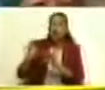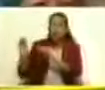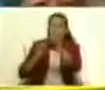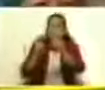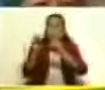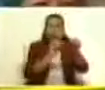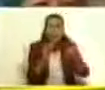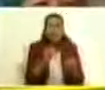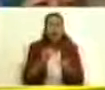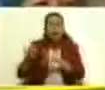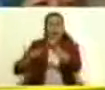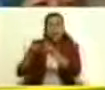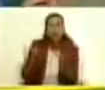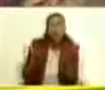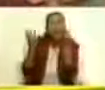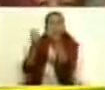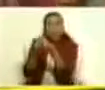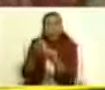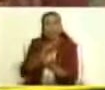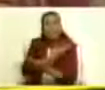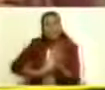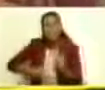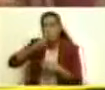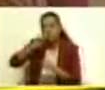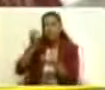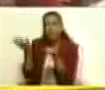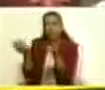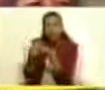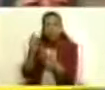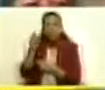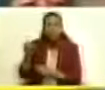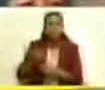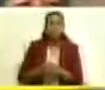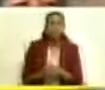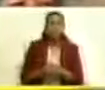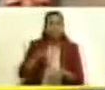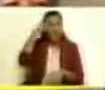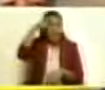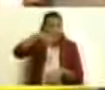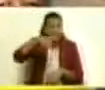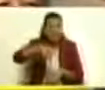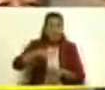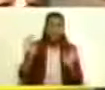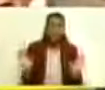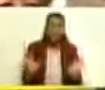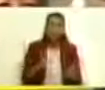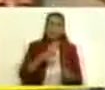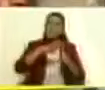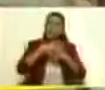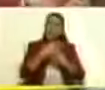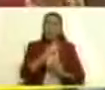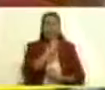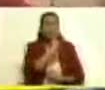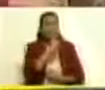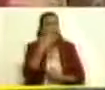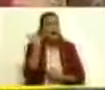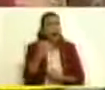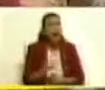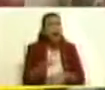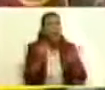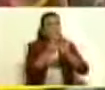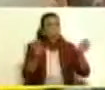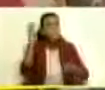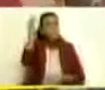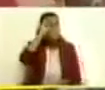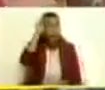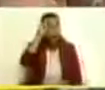todos consultamos con usted, señor presidente. Aquí, a pesar de todas las situaciones, los